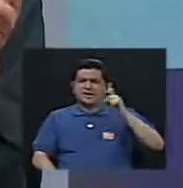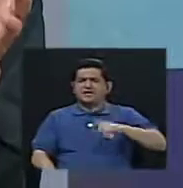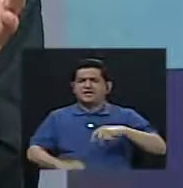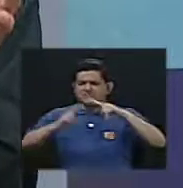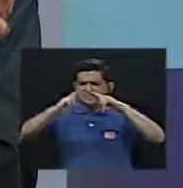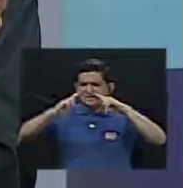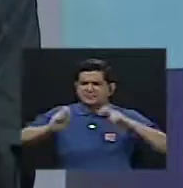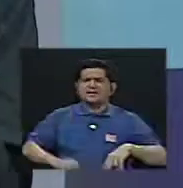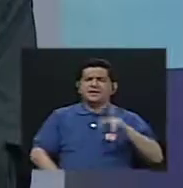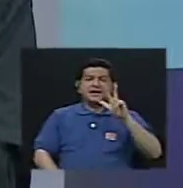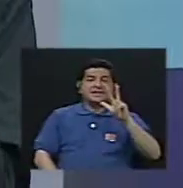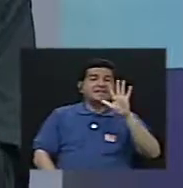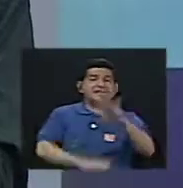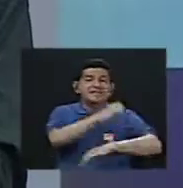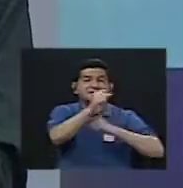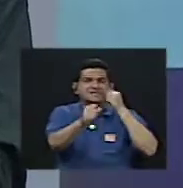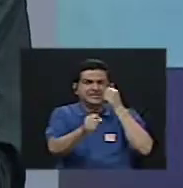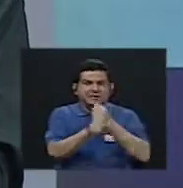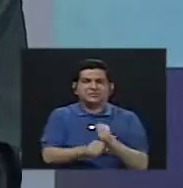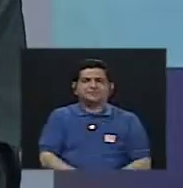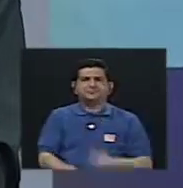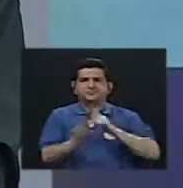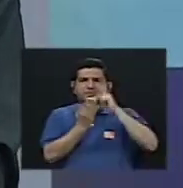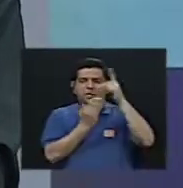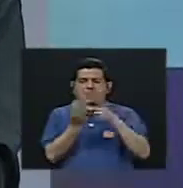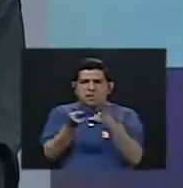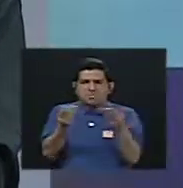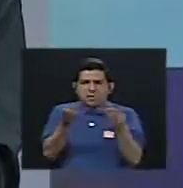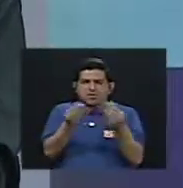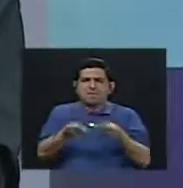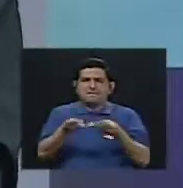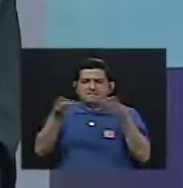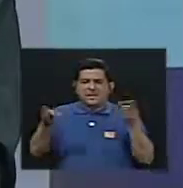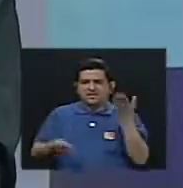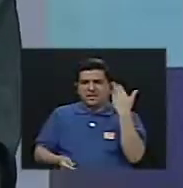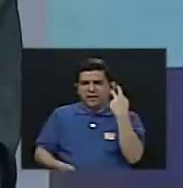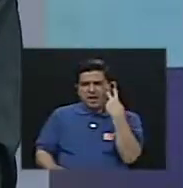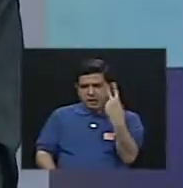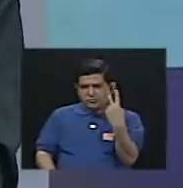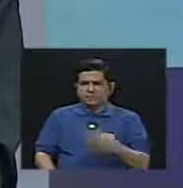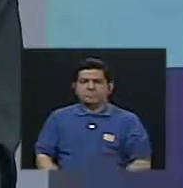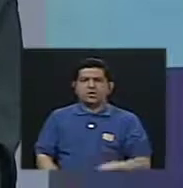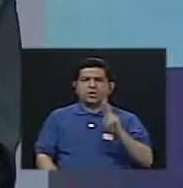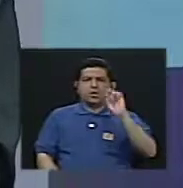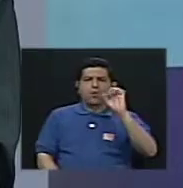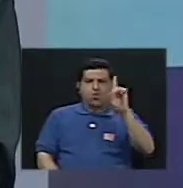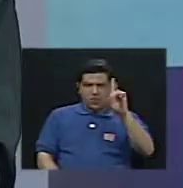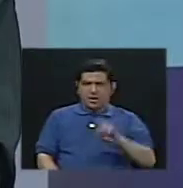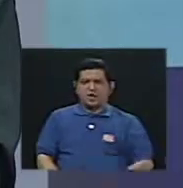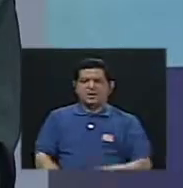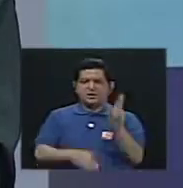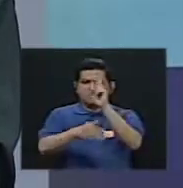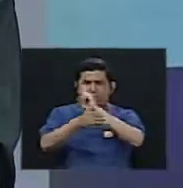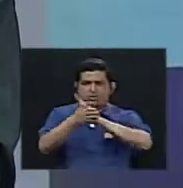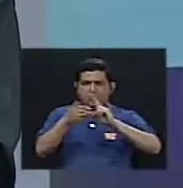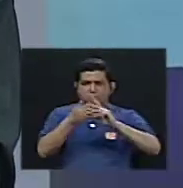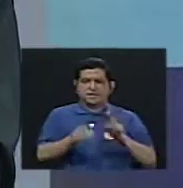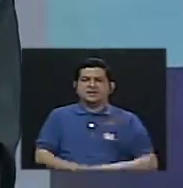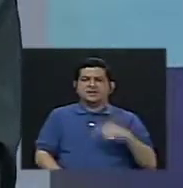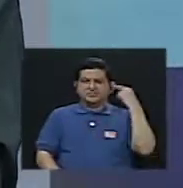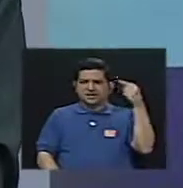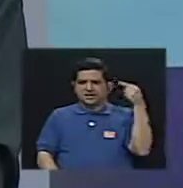que a lo largo de 35 años el programa de producción de materiales audiovisuales de la Universidad Estatal a